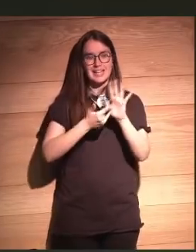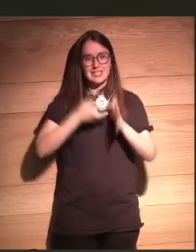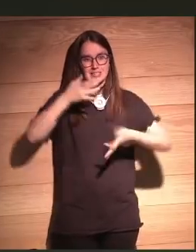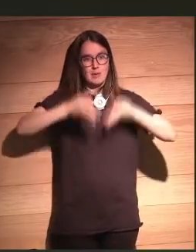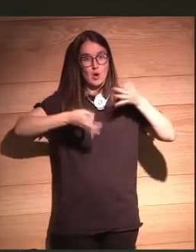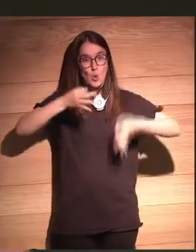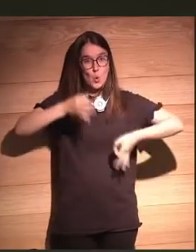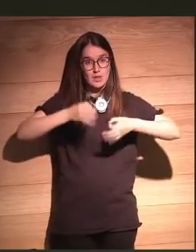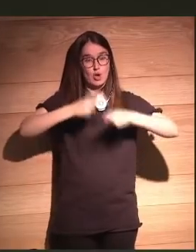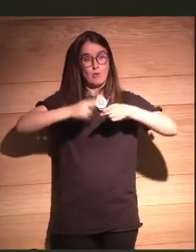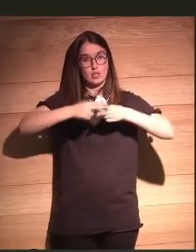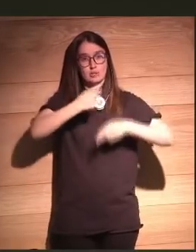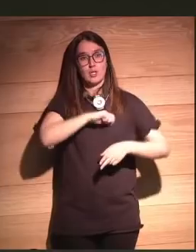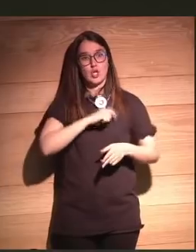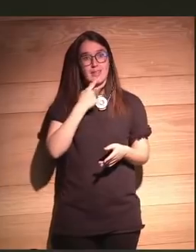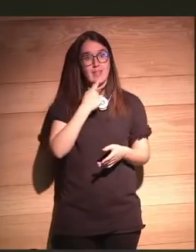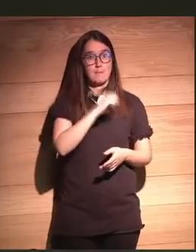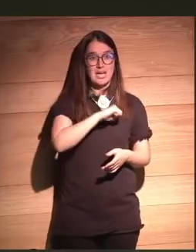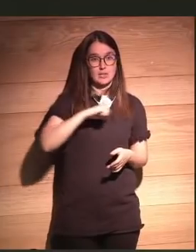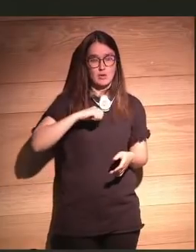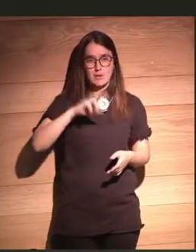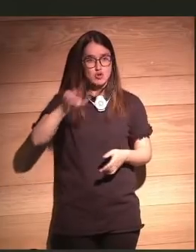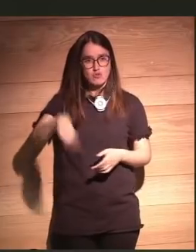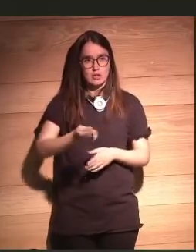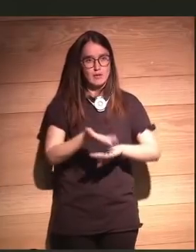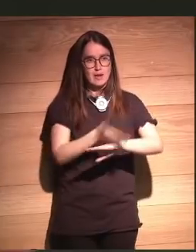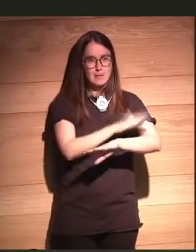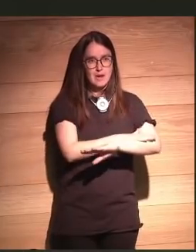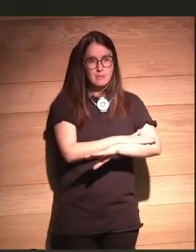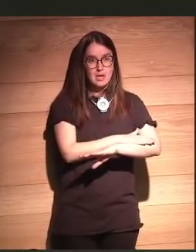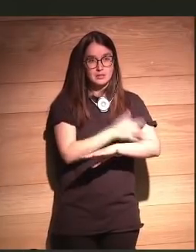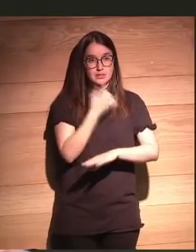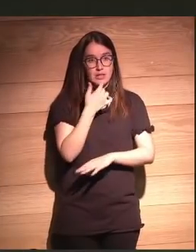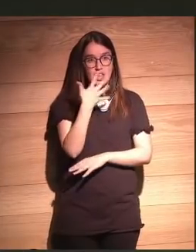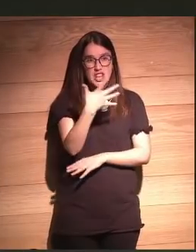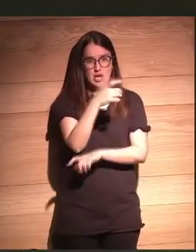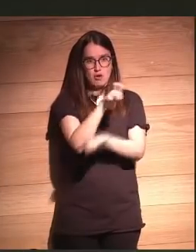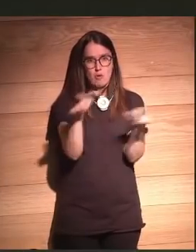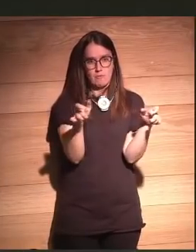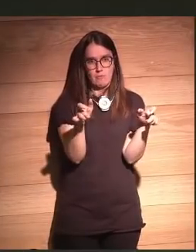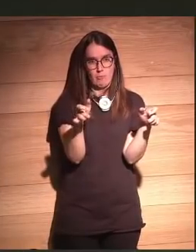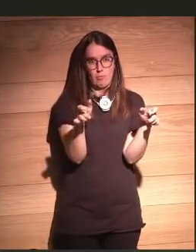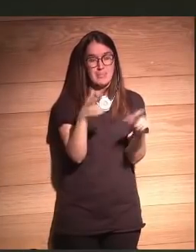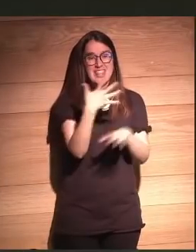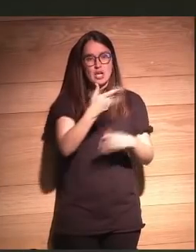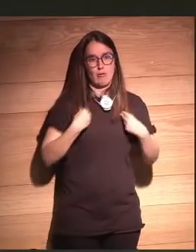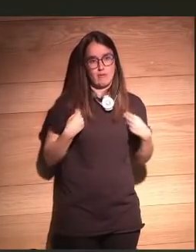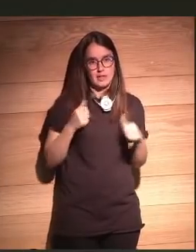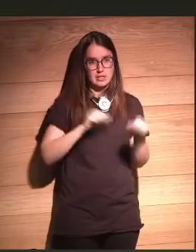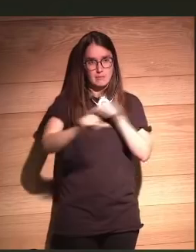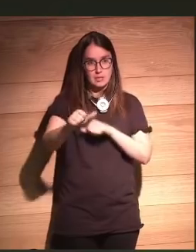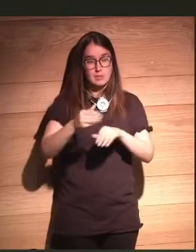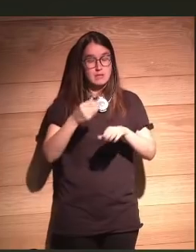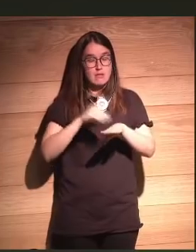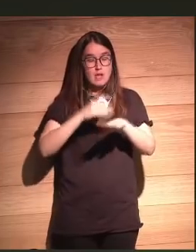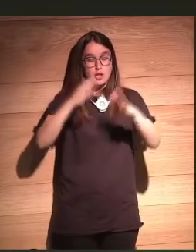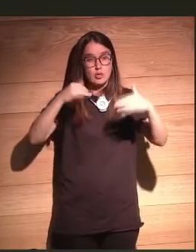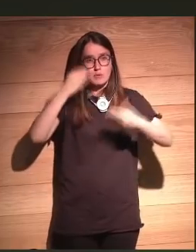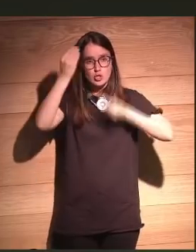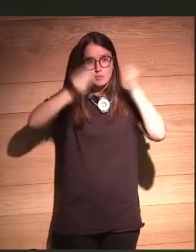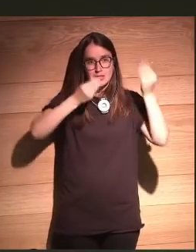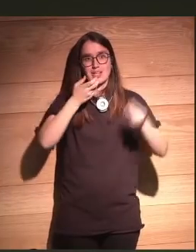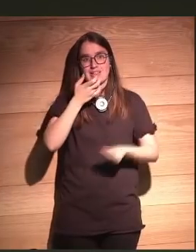como un particular, pero no eres un particular. Lo de la PAL me parece que está muy bien, que son a partir de 5 viviendas, ¿no? Entonces, no está el dato, no tenemos el dato, pero yo